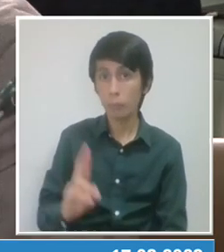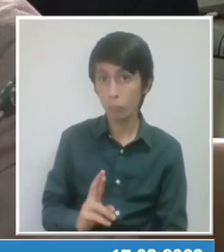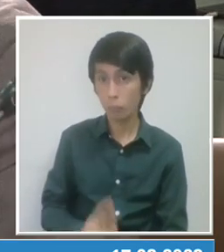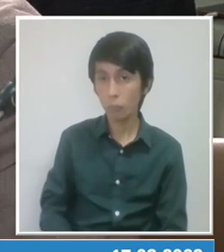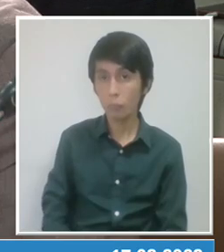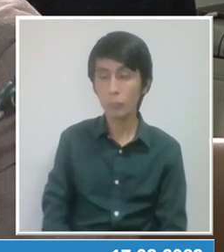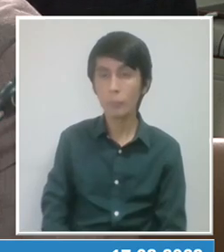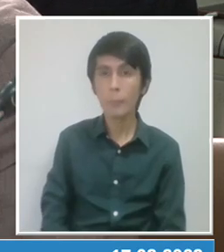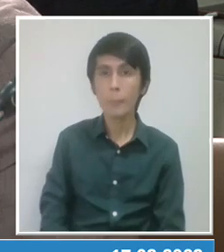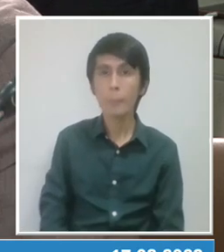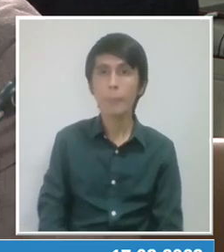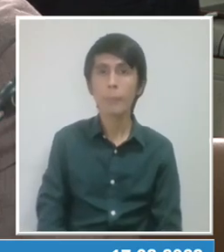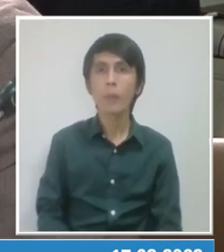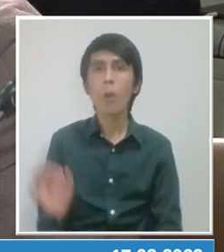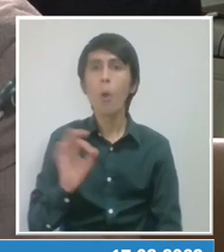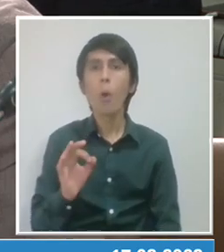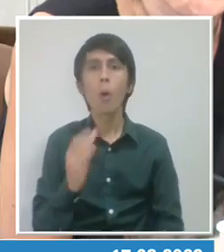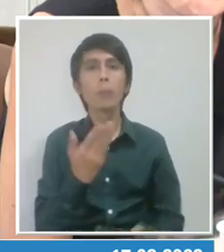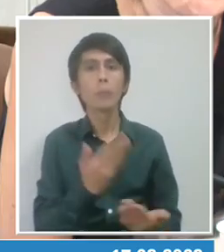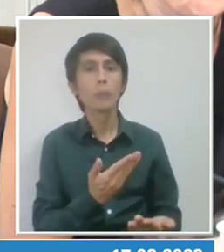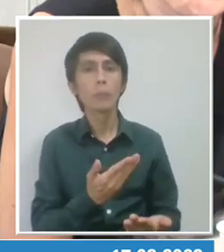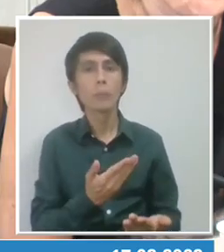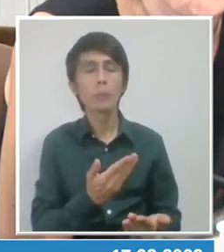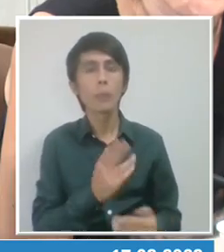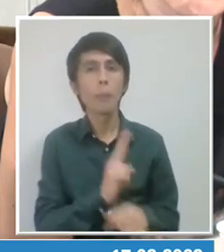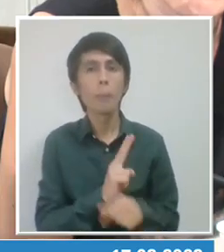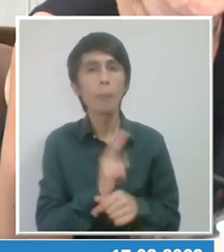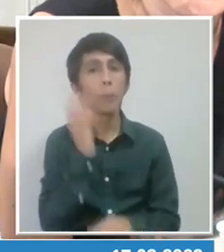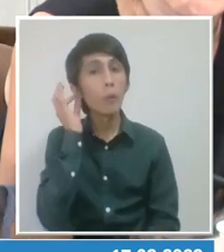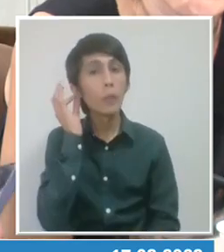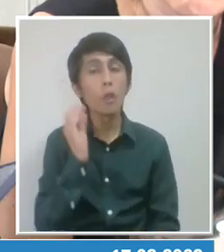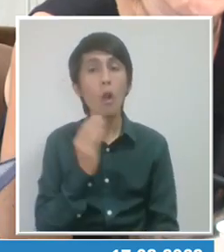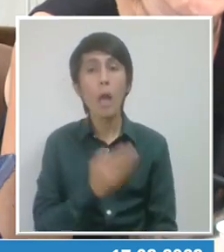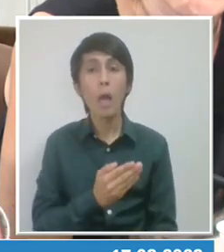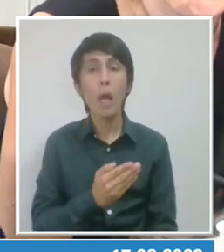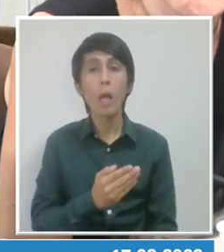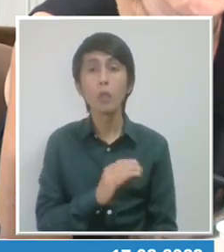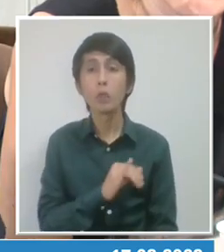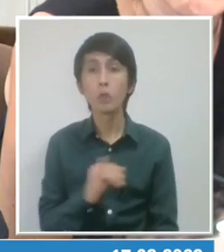¿O le damos la palabra a la profesora a Yanira Zúñiga?